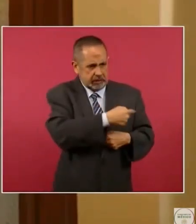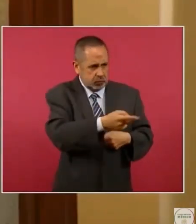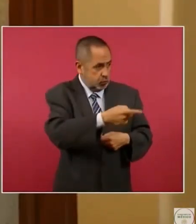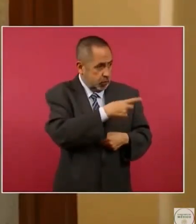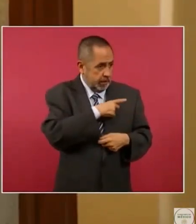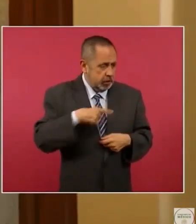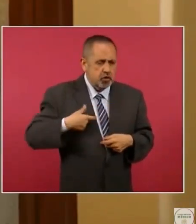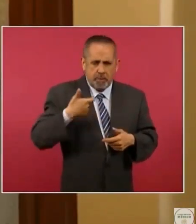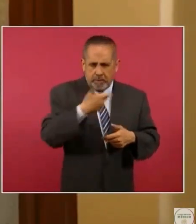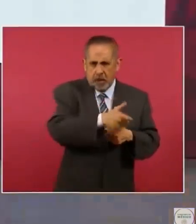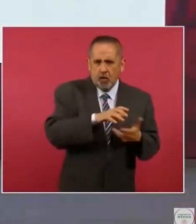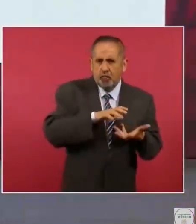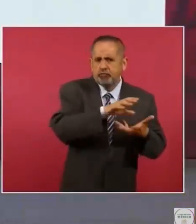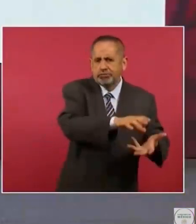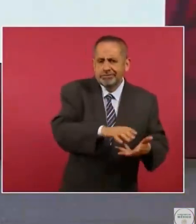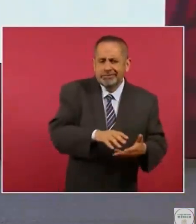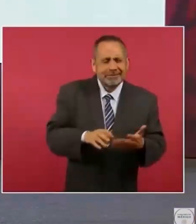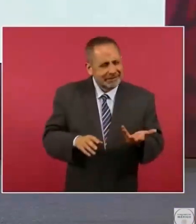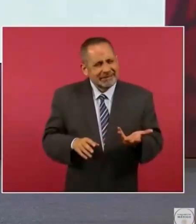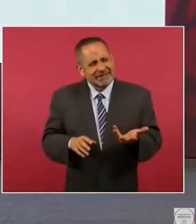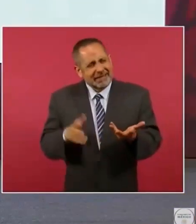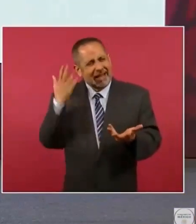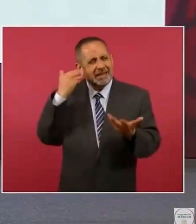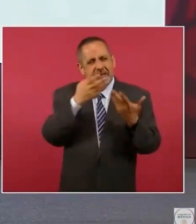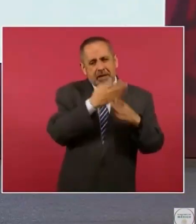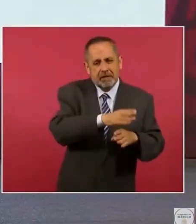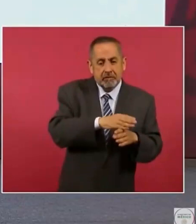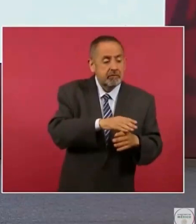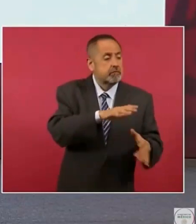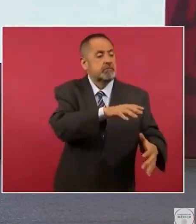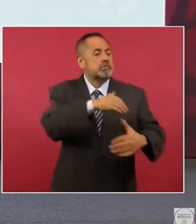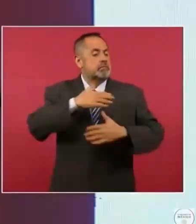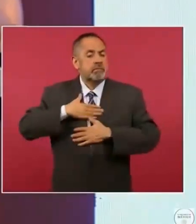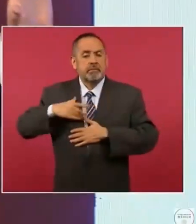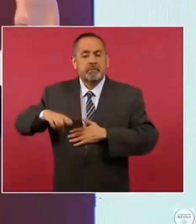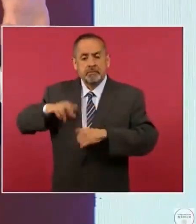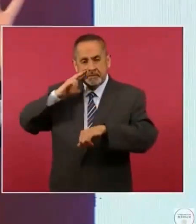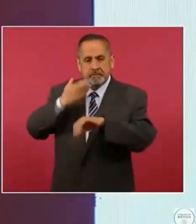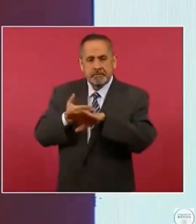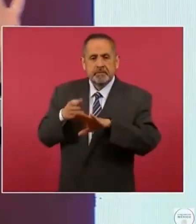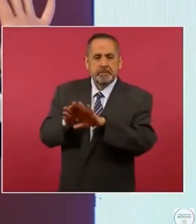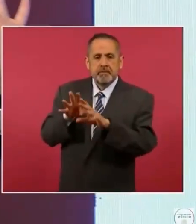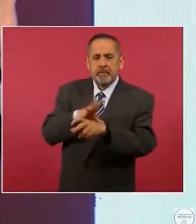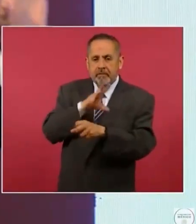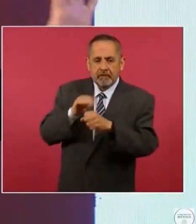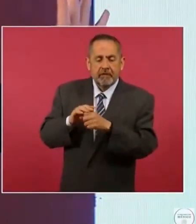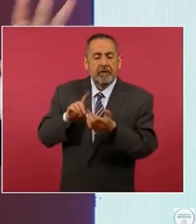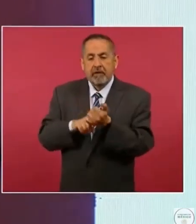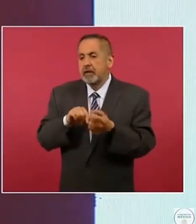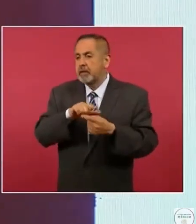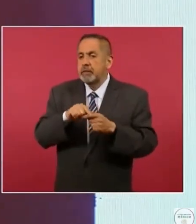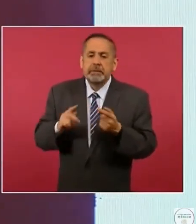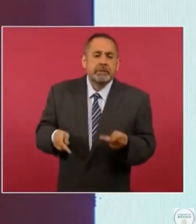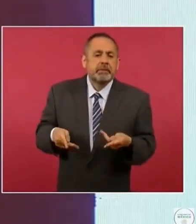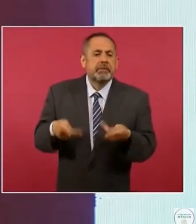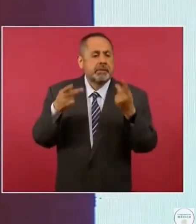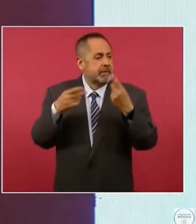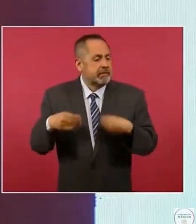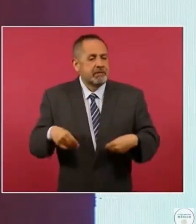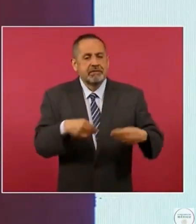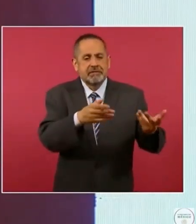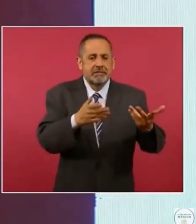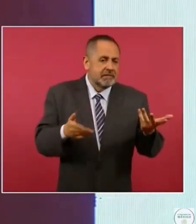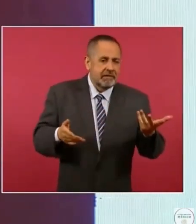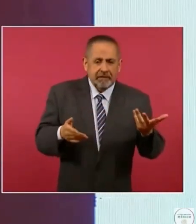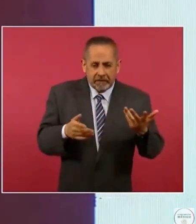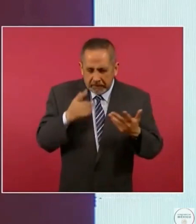la banca privada y una vez que las atrajo el gobierno hizo una digamos, ventas y subastas de esos bienes, y de